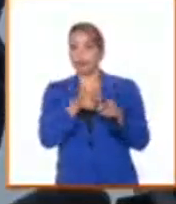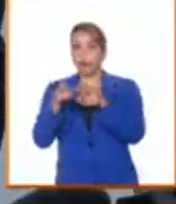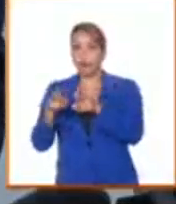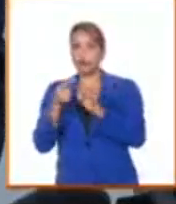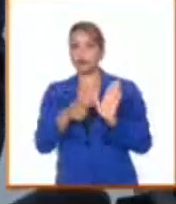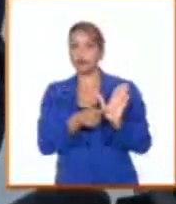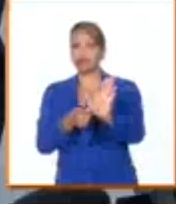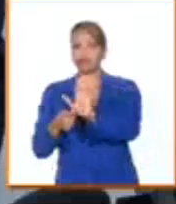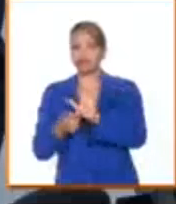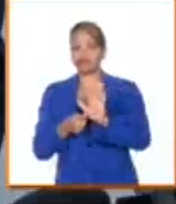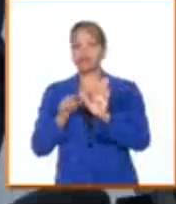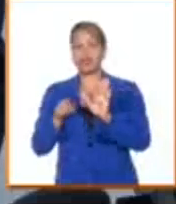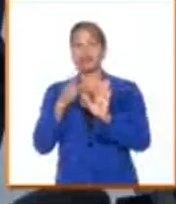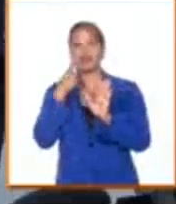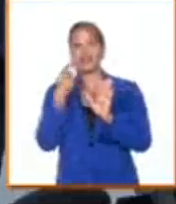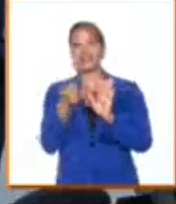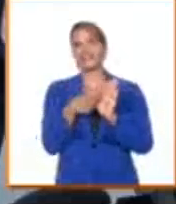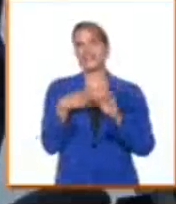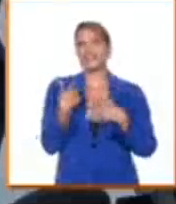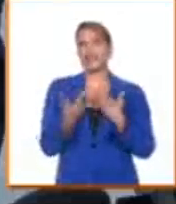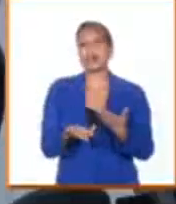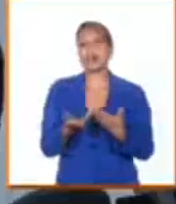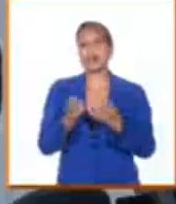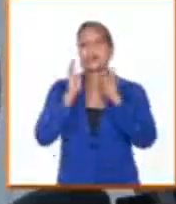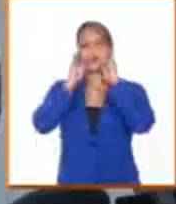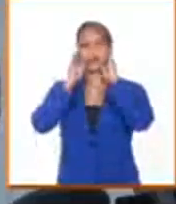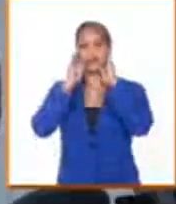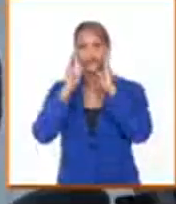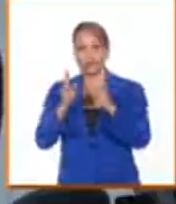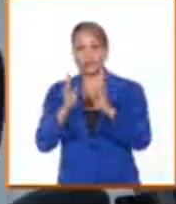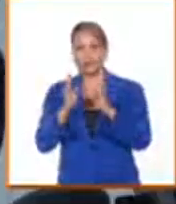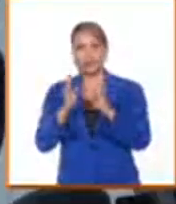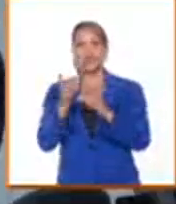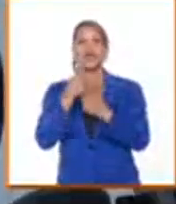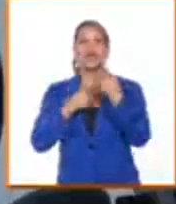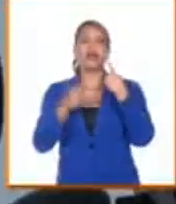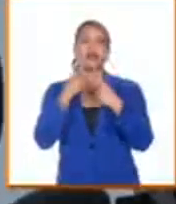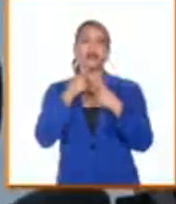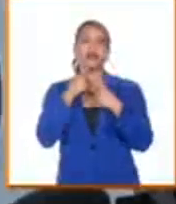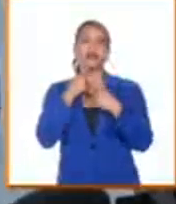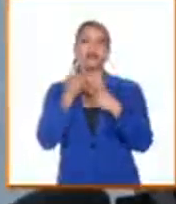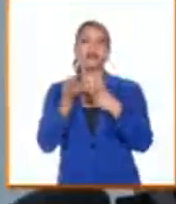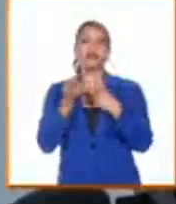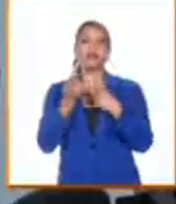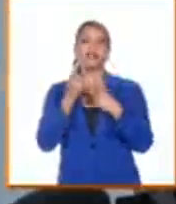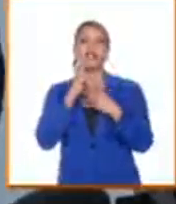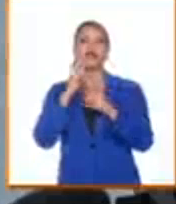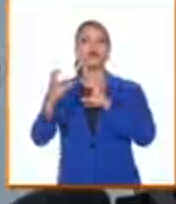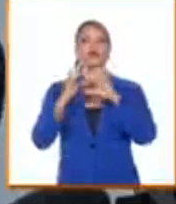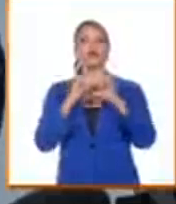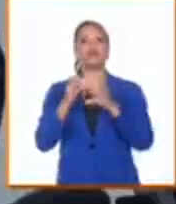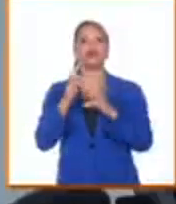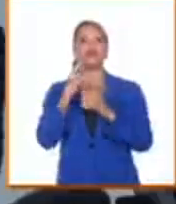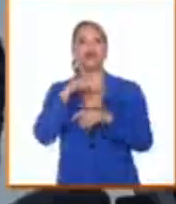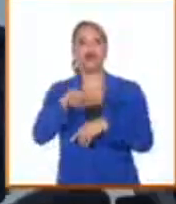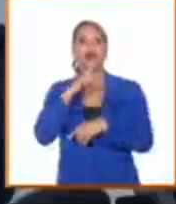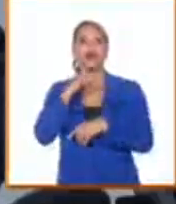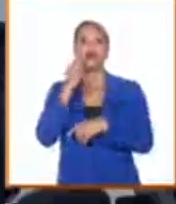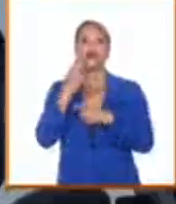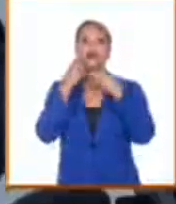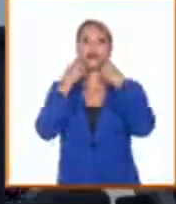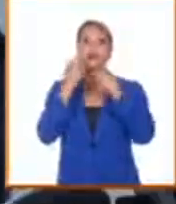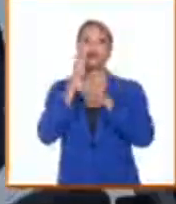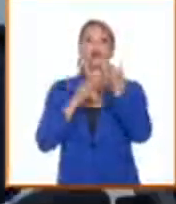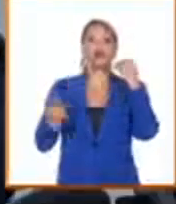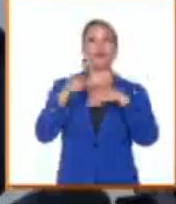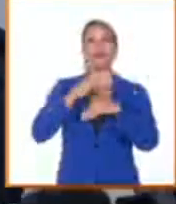ver, fijar la atención en los medios. Es decir, había una concepción mediática de la comunicación que ha quedado superada con la ley y con todo